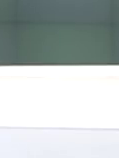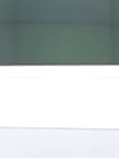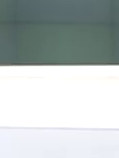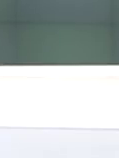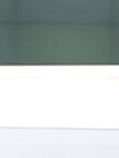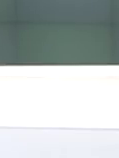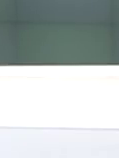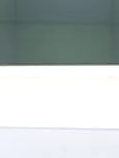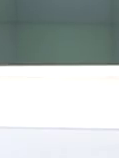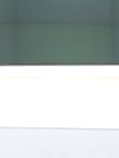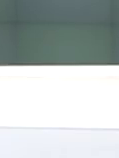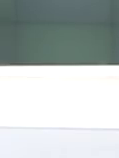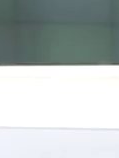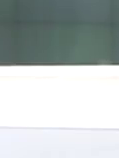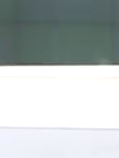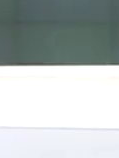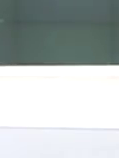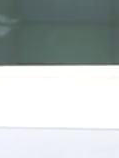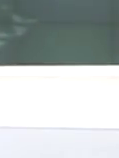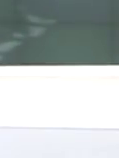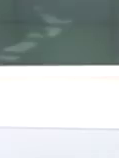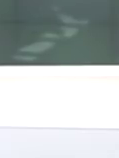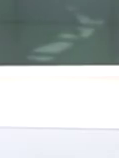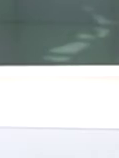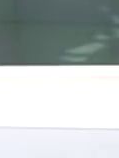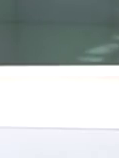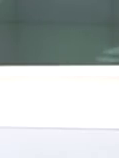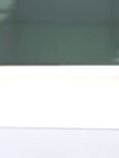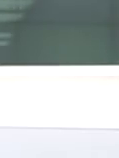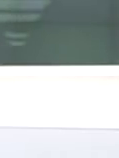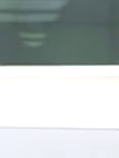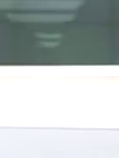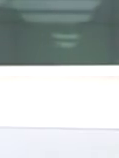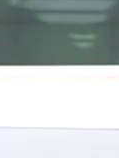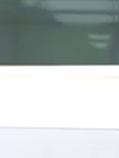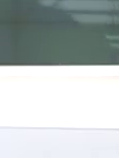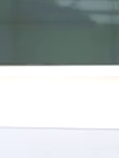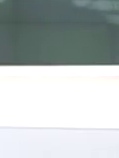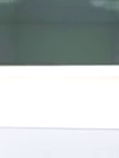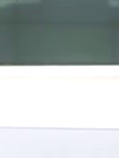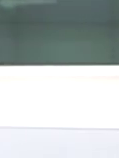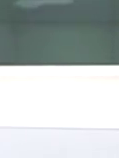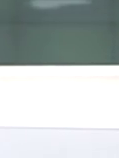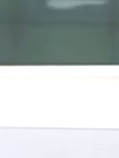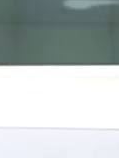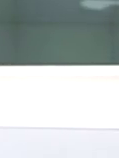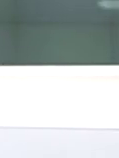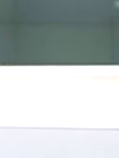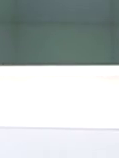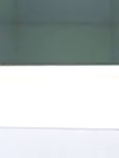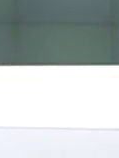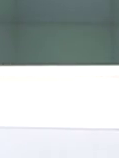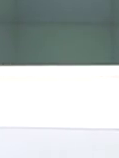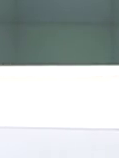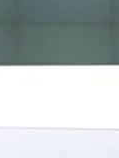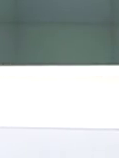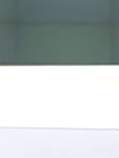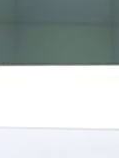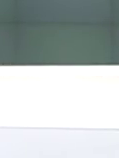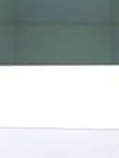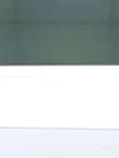desarrollo del nuevo bolívar soberano y su anclaje con el petró también anunciaba que se explicará de manera